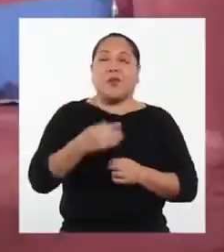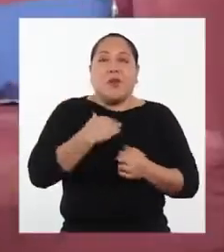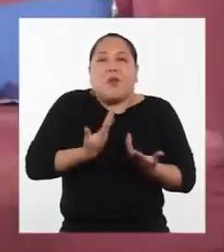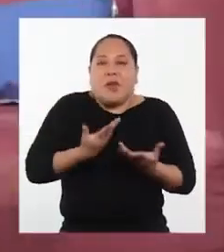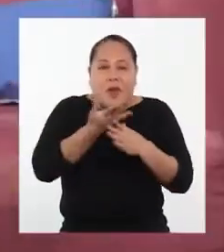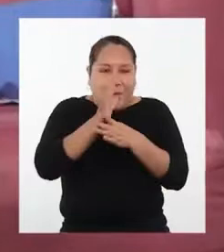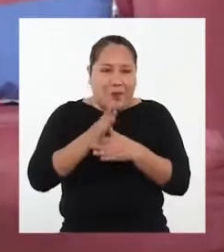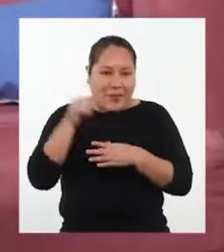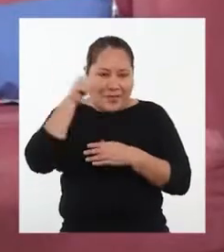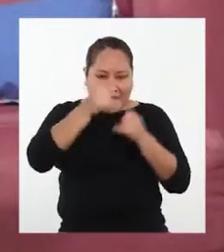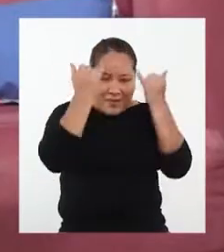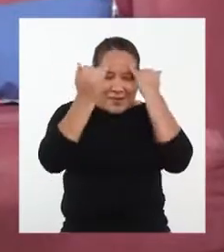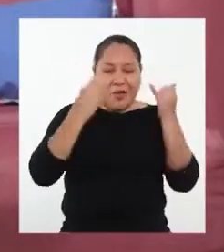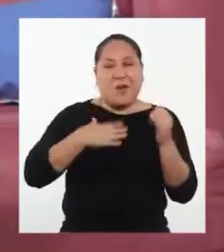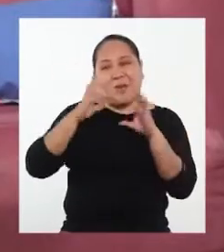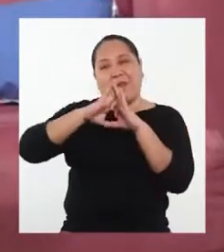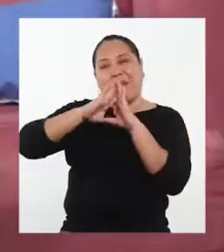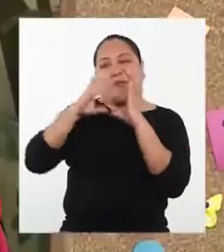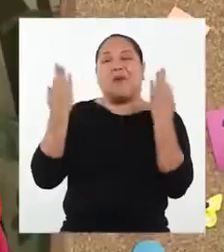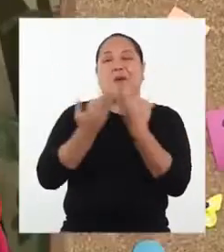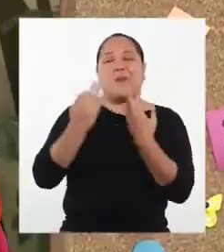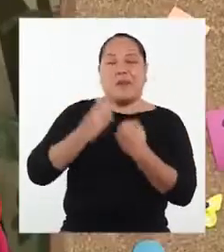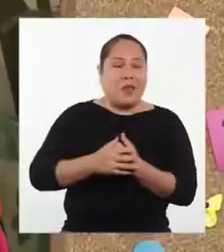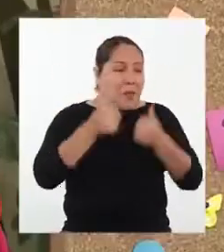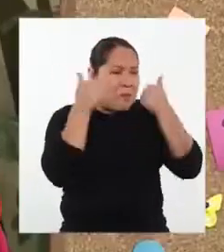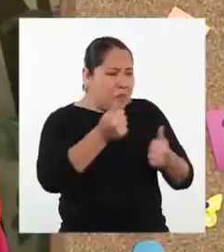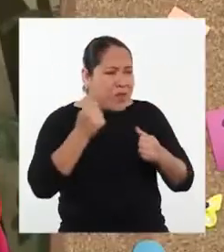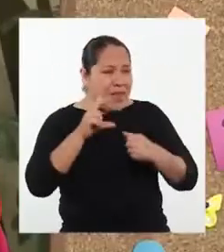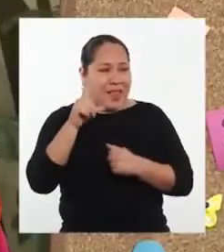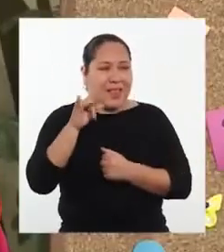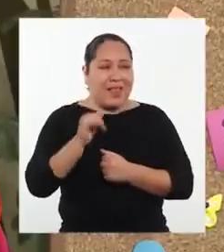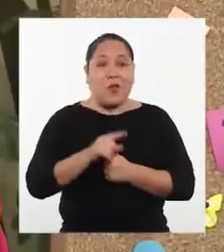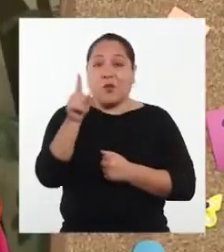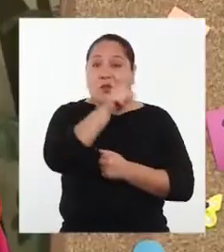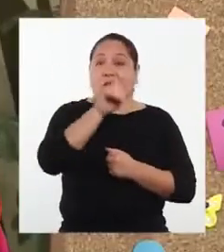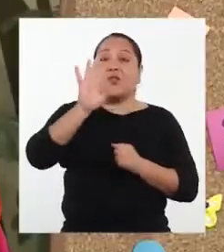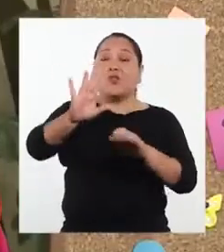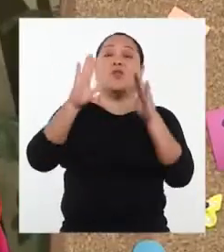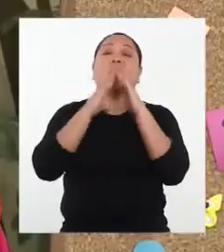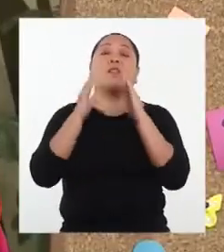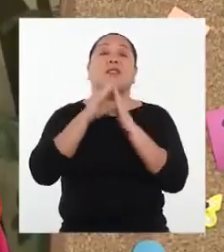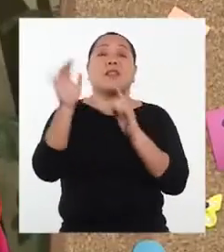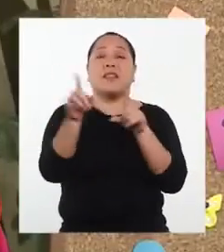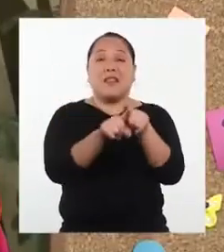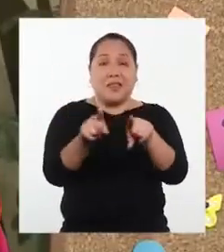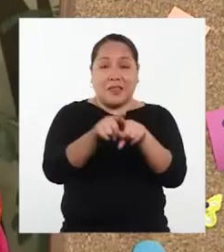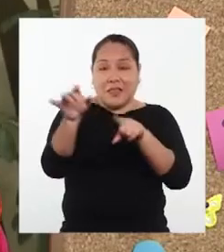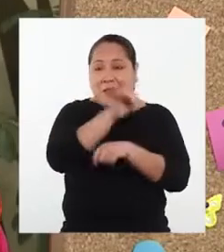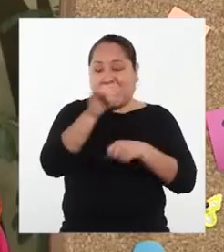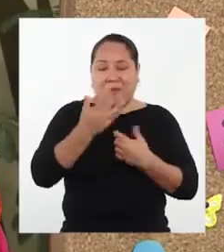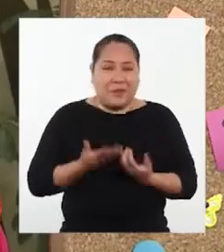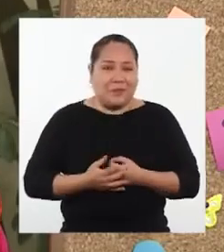compartir estas ideas con mi familia. Me parece muy bien, Lea. Ustedes en casa